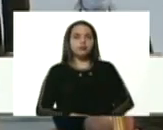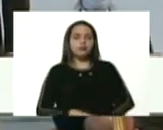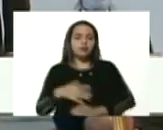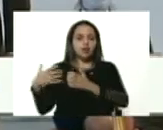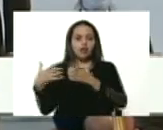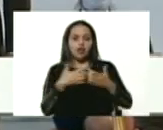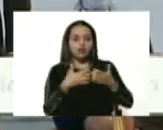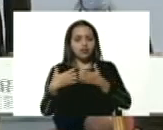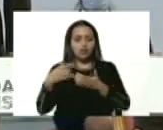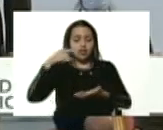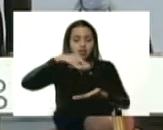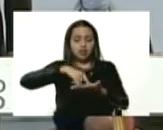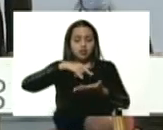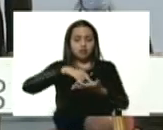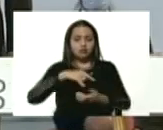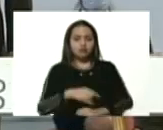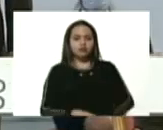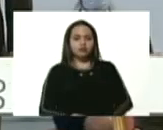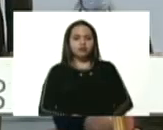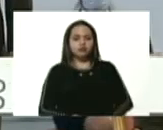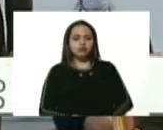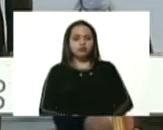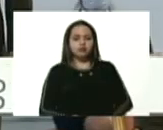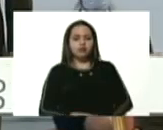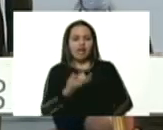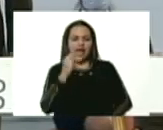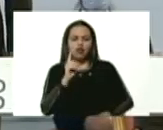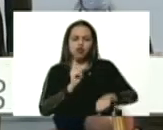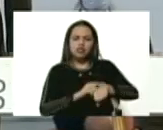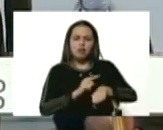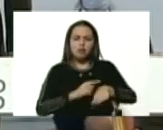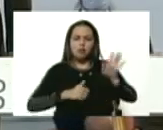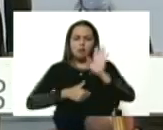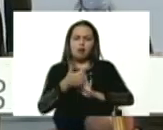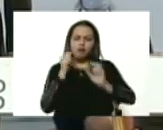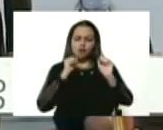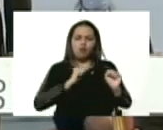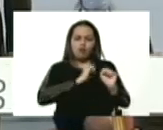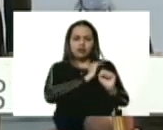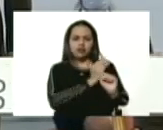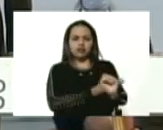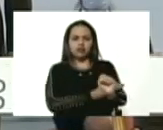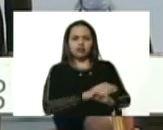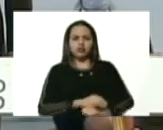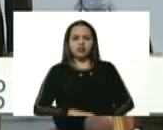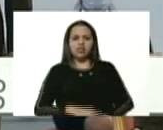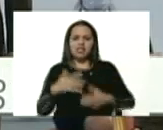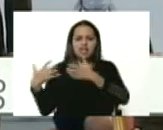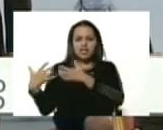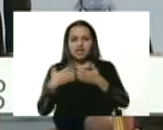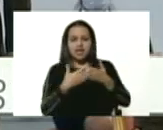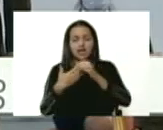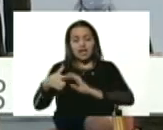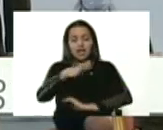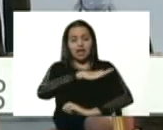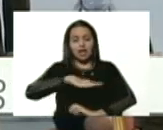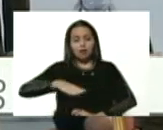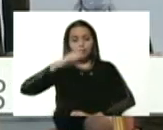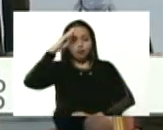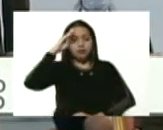de Carabobo fue el momento más álgido de la guerra en el campo militar.